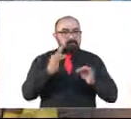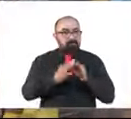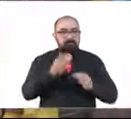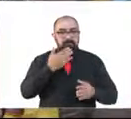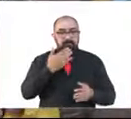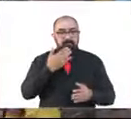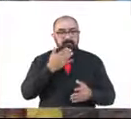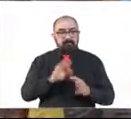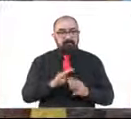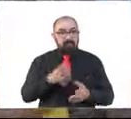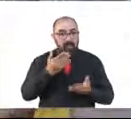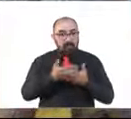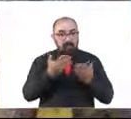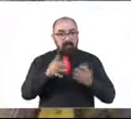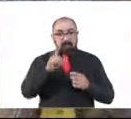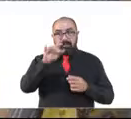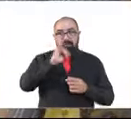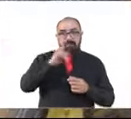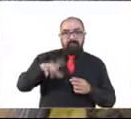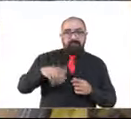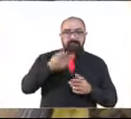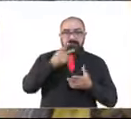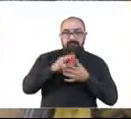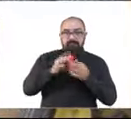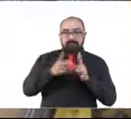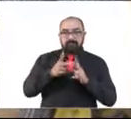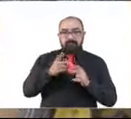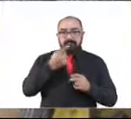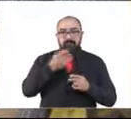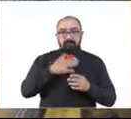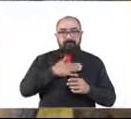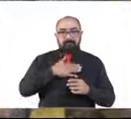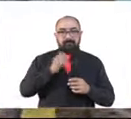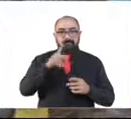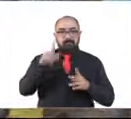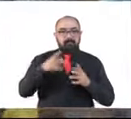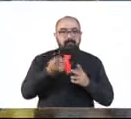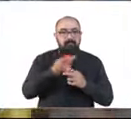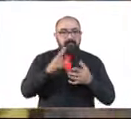de preguntas, vamos a redes sociales con una. Por favor, aquí está.